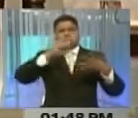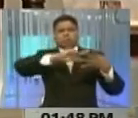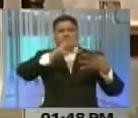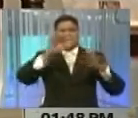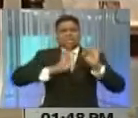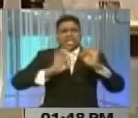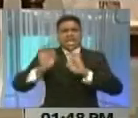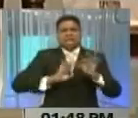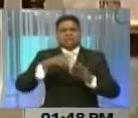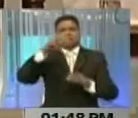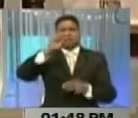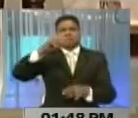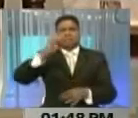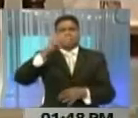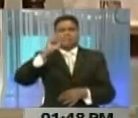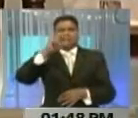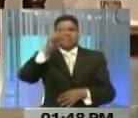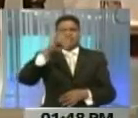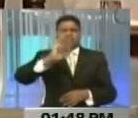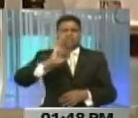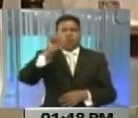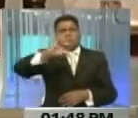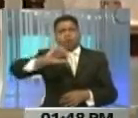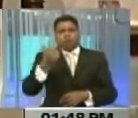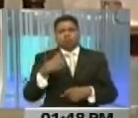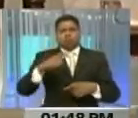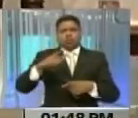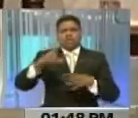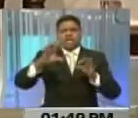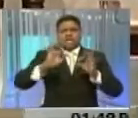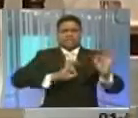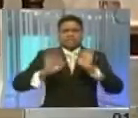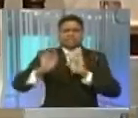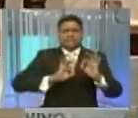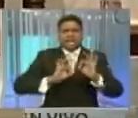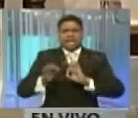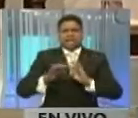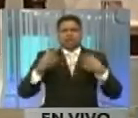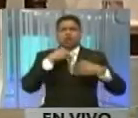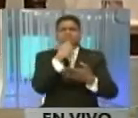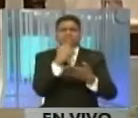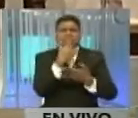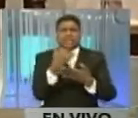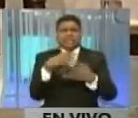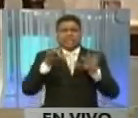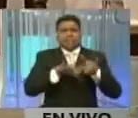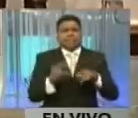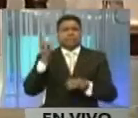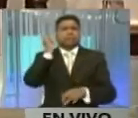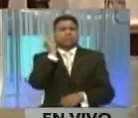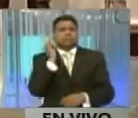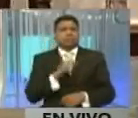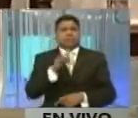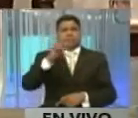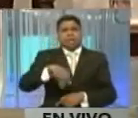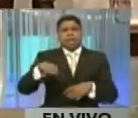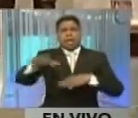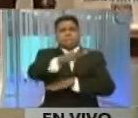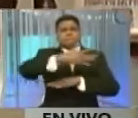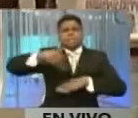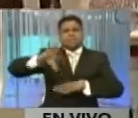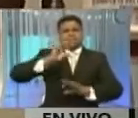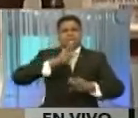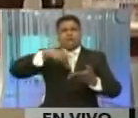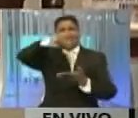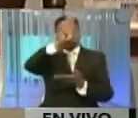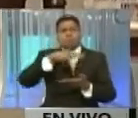San Martín, Teatro Rajatabla. Y tendremos el eje infantil en el Parque Los Caobos y en la Plaza de los Museos. También estaremos